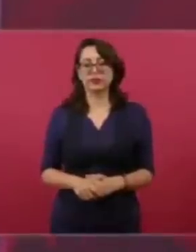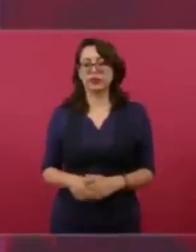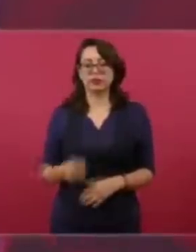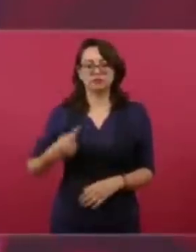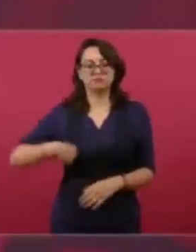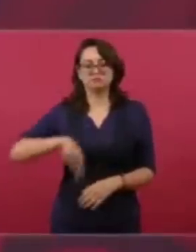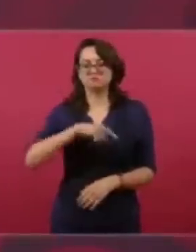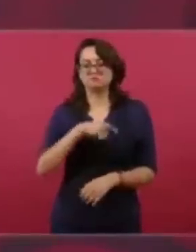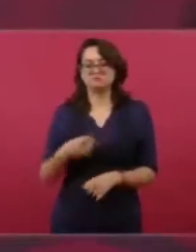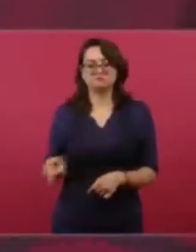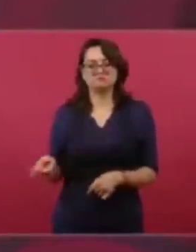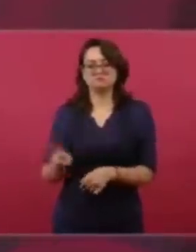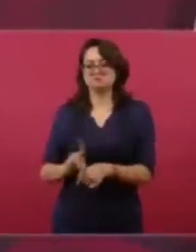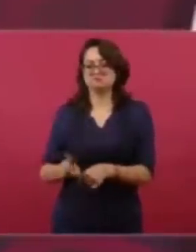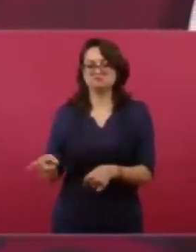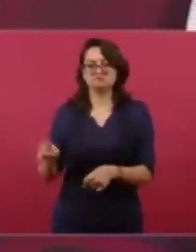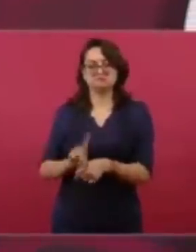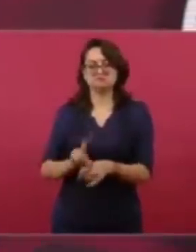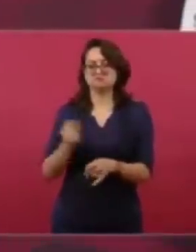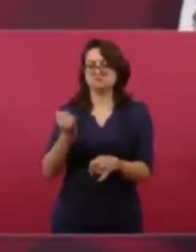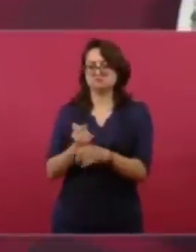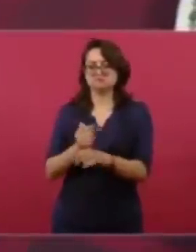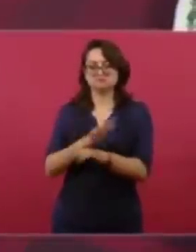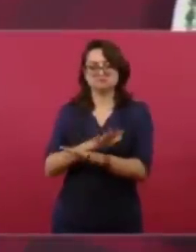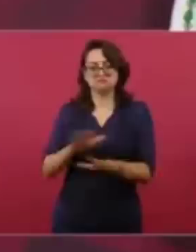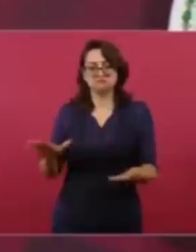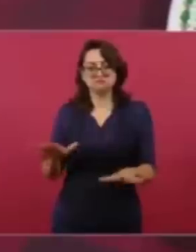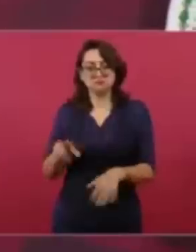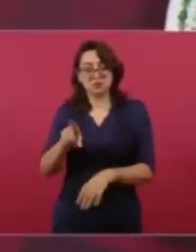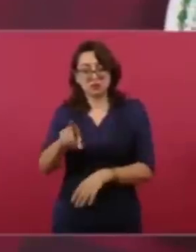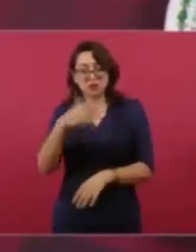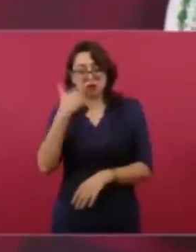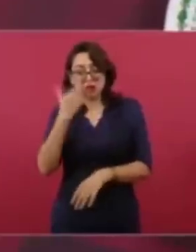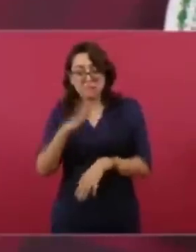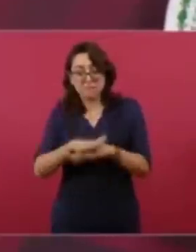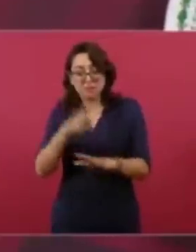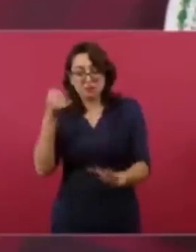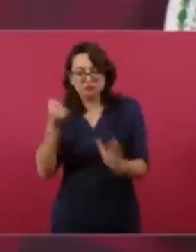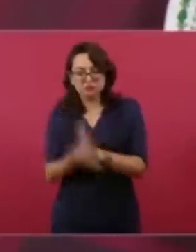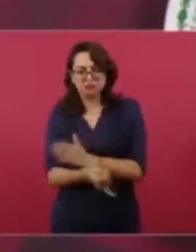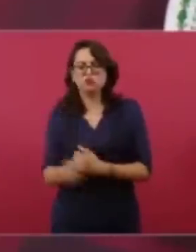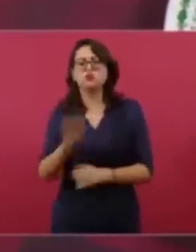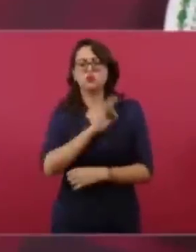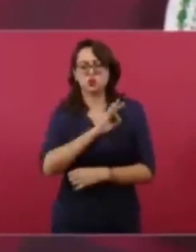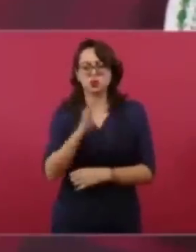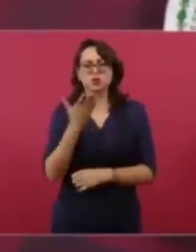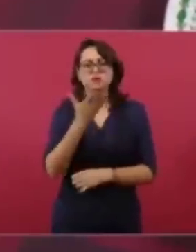Sí, con la secretaria de Gobernación. Sí,